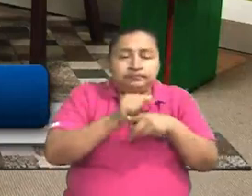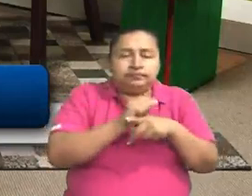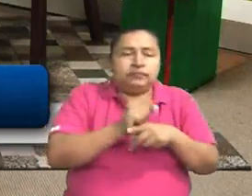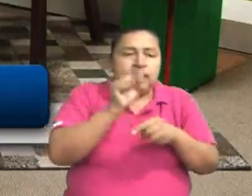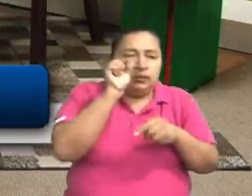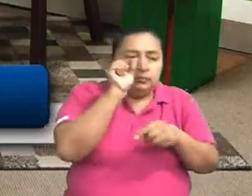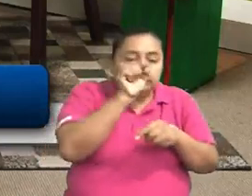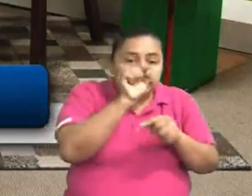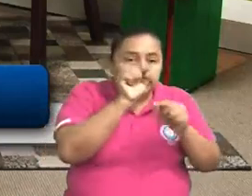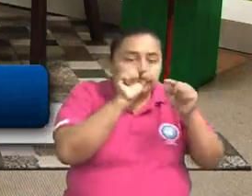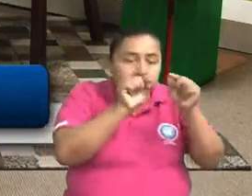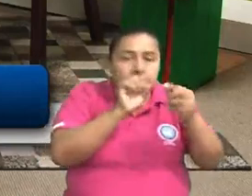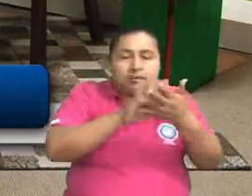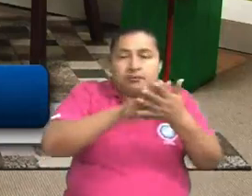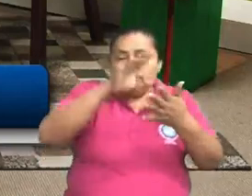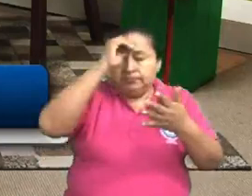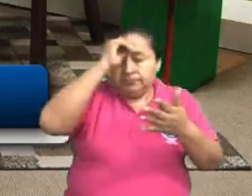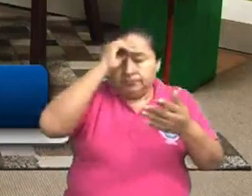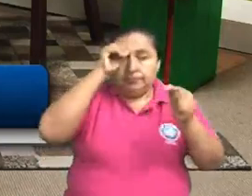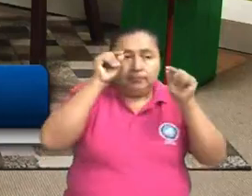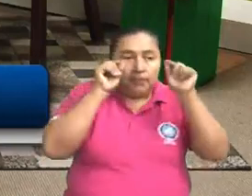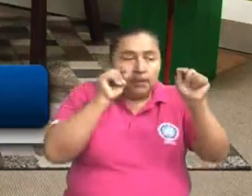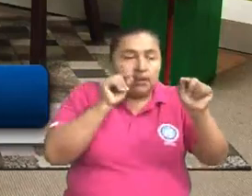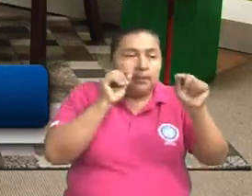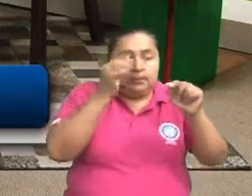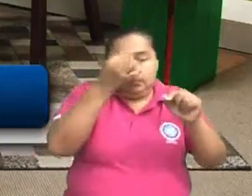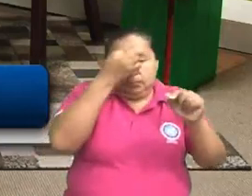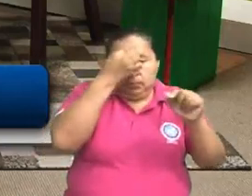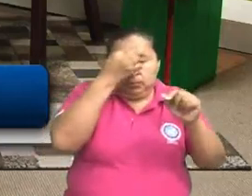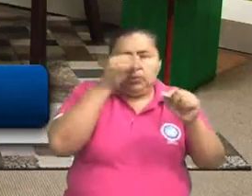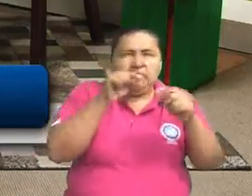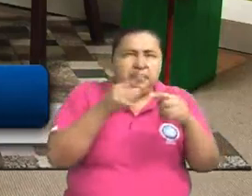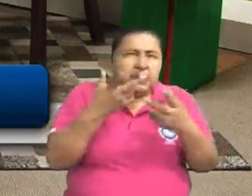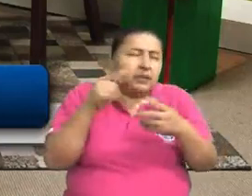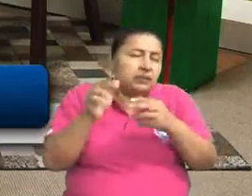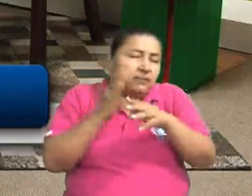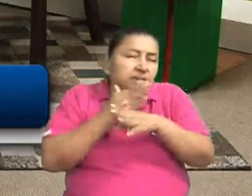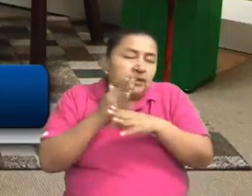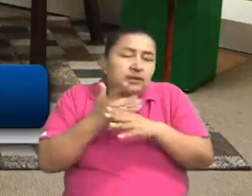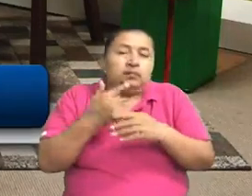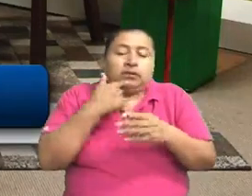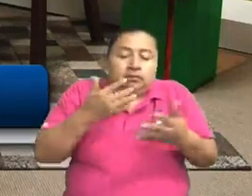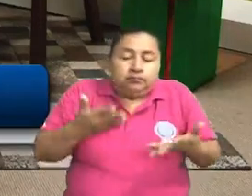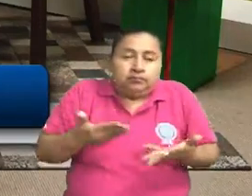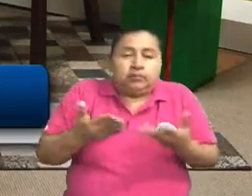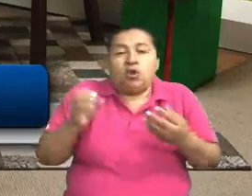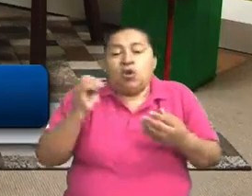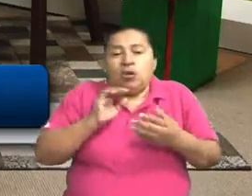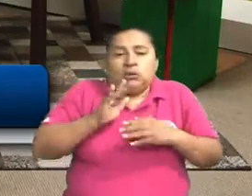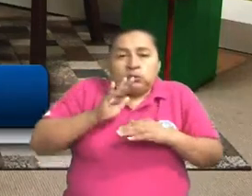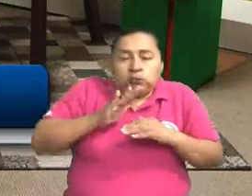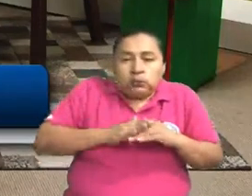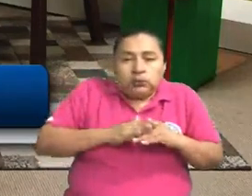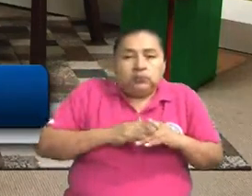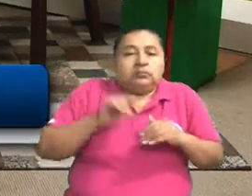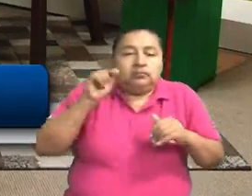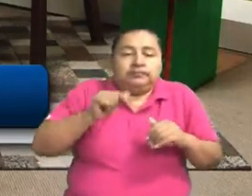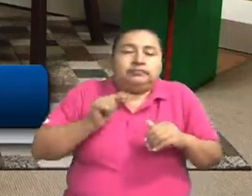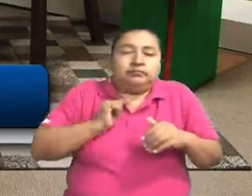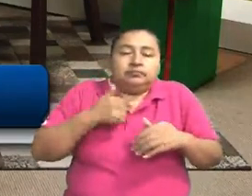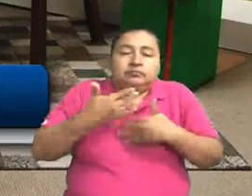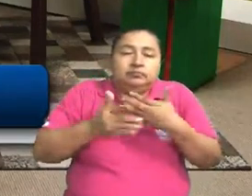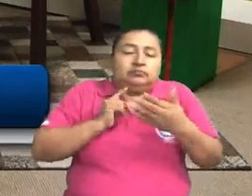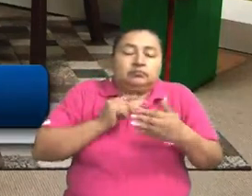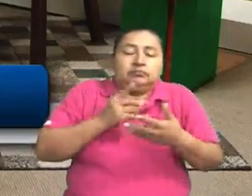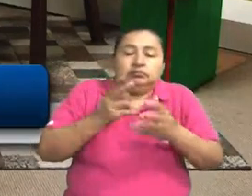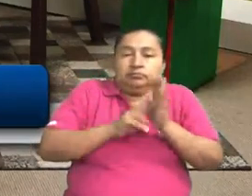vamos aprendiendo en que estos puntos sirven para tales patologías, porque voy a estimular o sedar ahí, entonces voy a tener